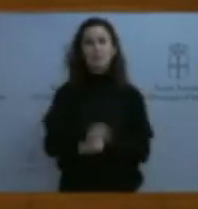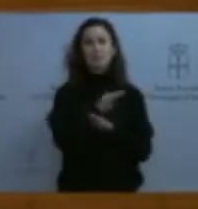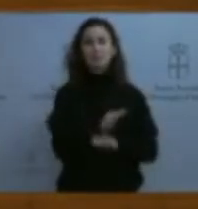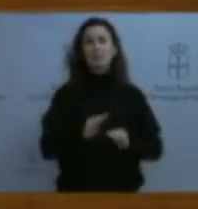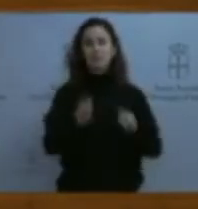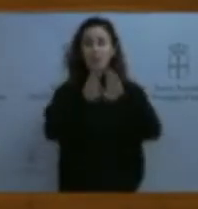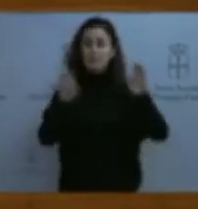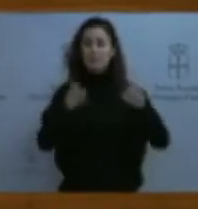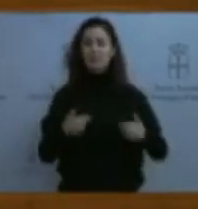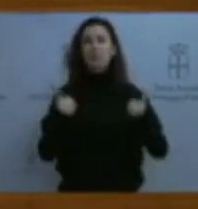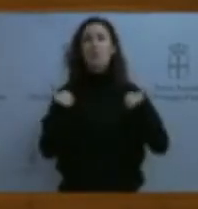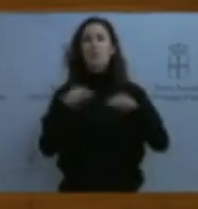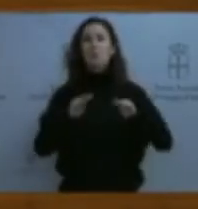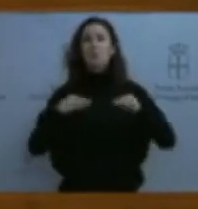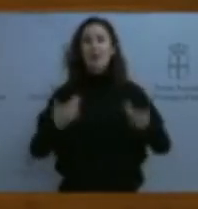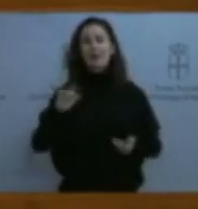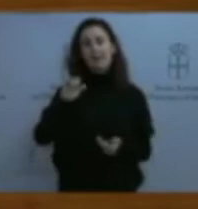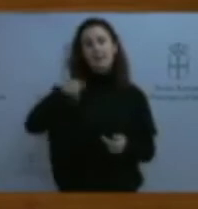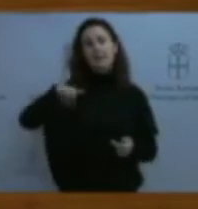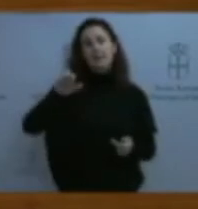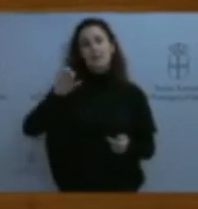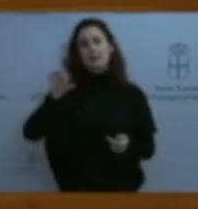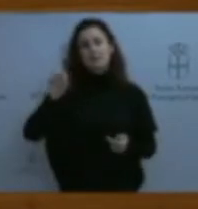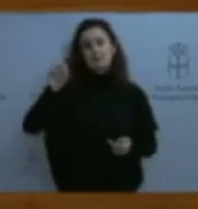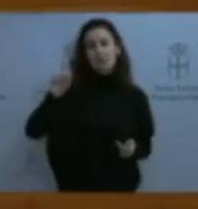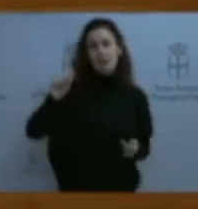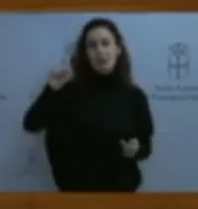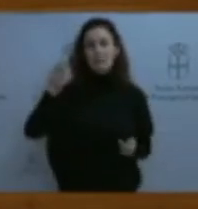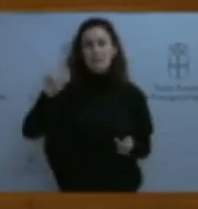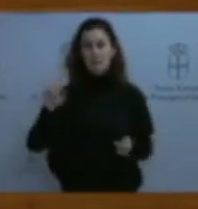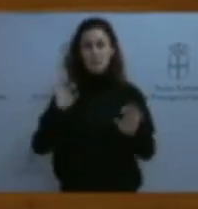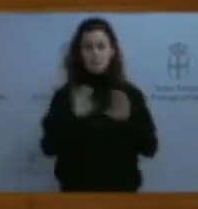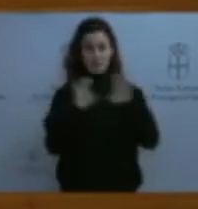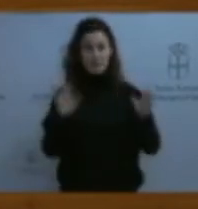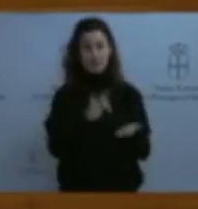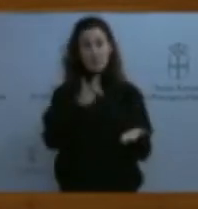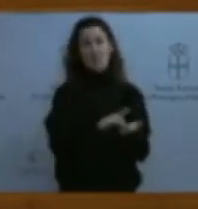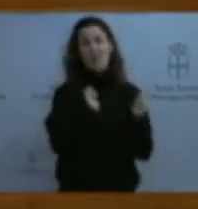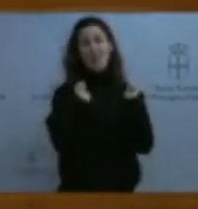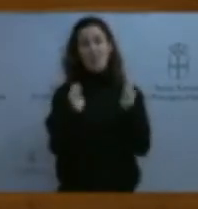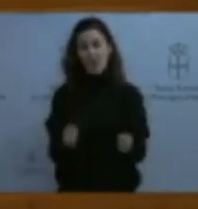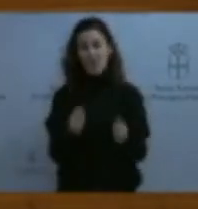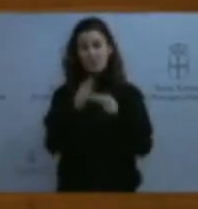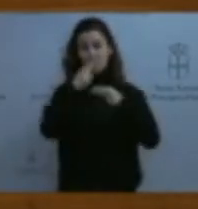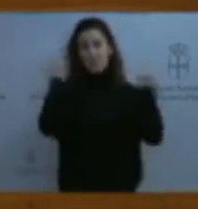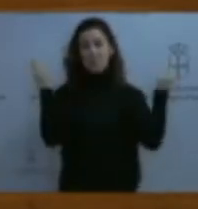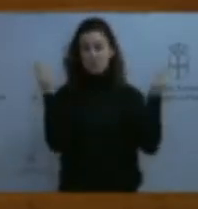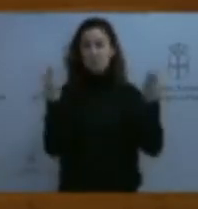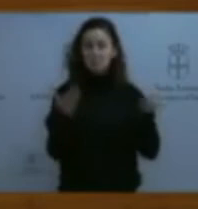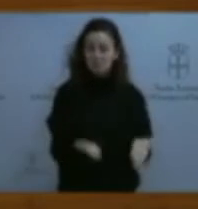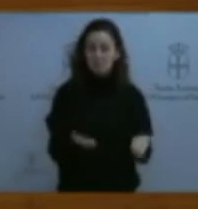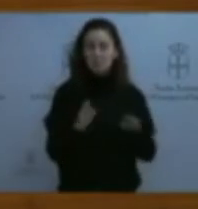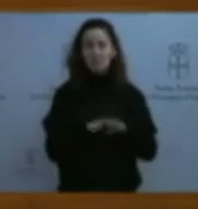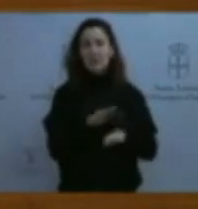empresa, IMESAPI, en este caso, la empresa que ha obtenido este concurso público, con un